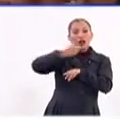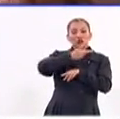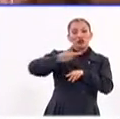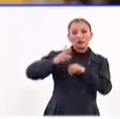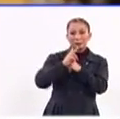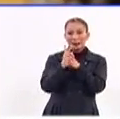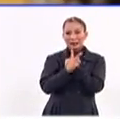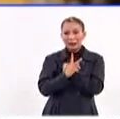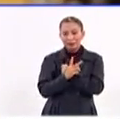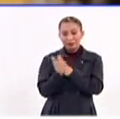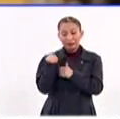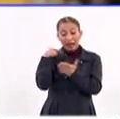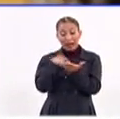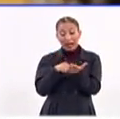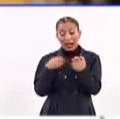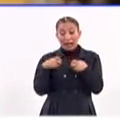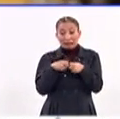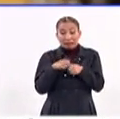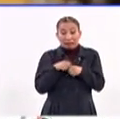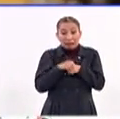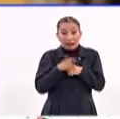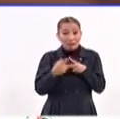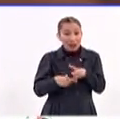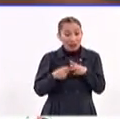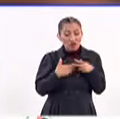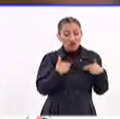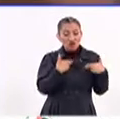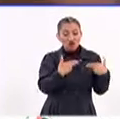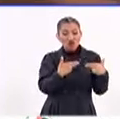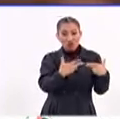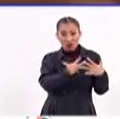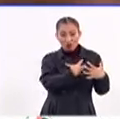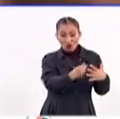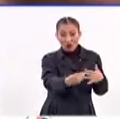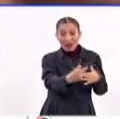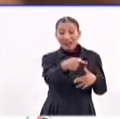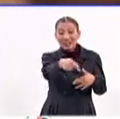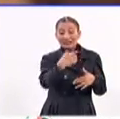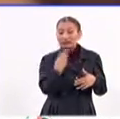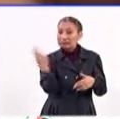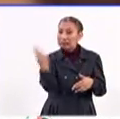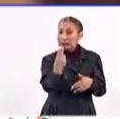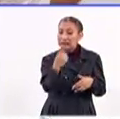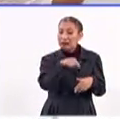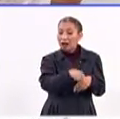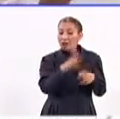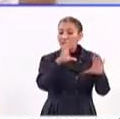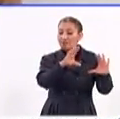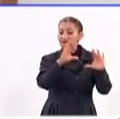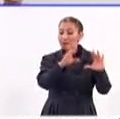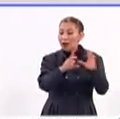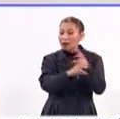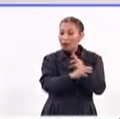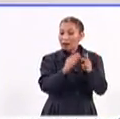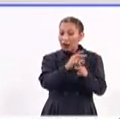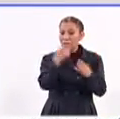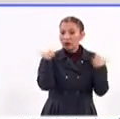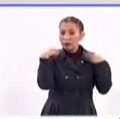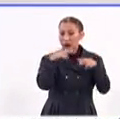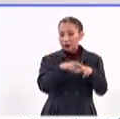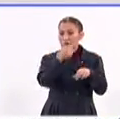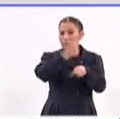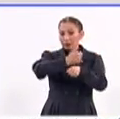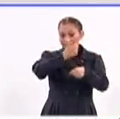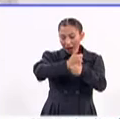ambas naciones. Al considerar que la ansiedad matemática se transmite, la investigadora destaca la pertinencia de que se capacite en la materia a los profesores